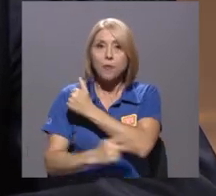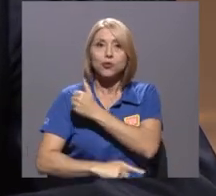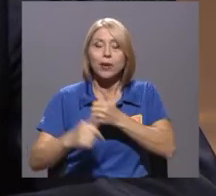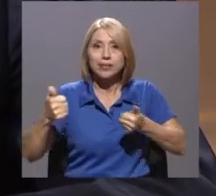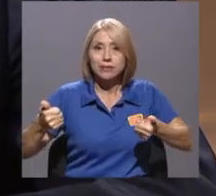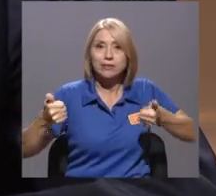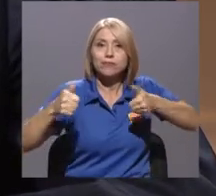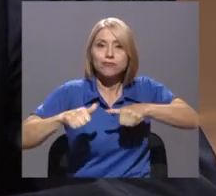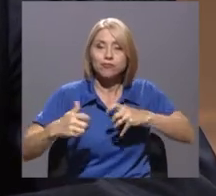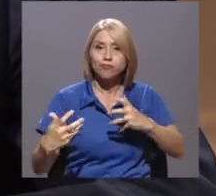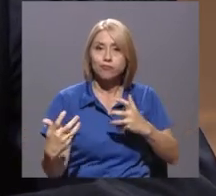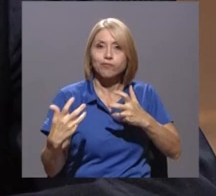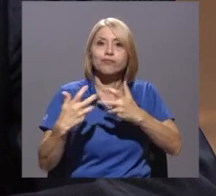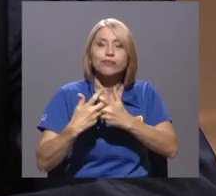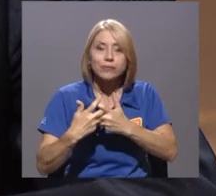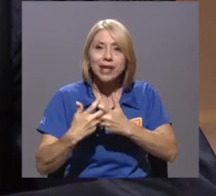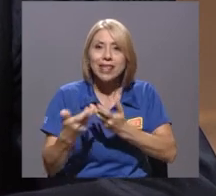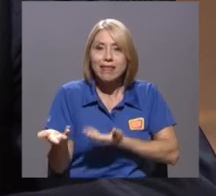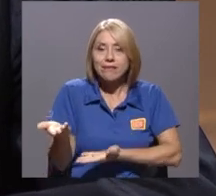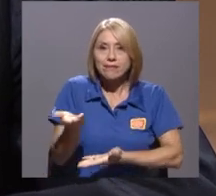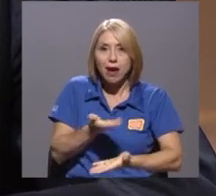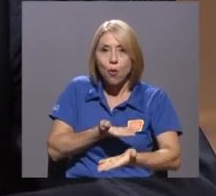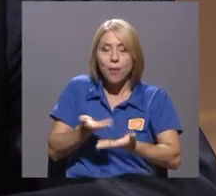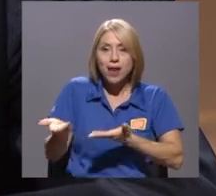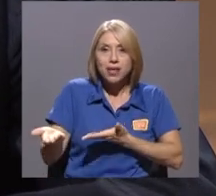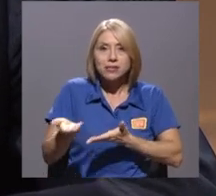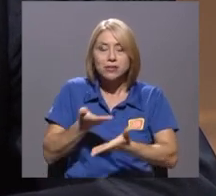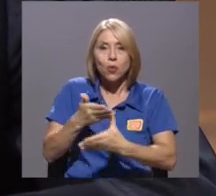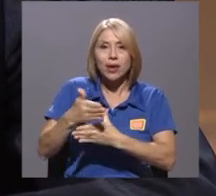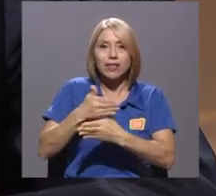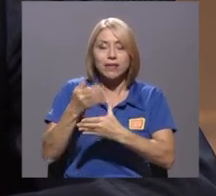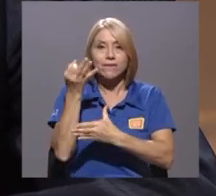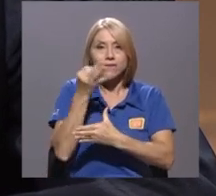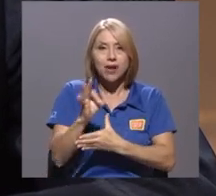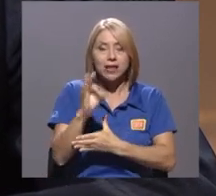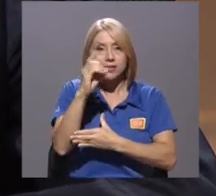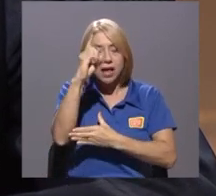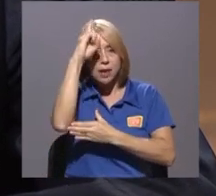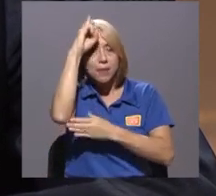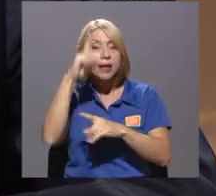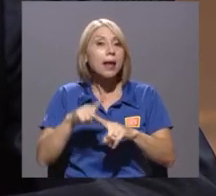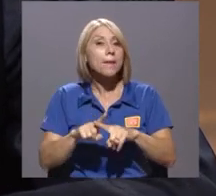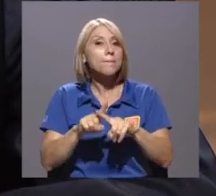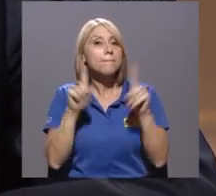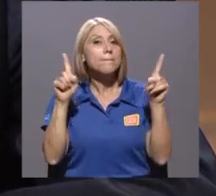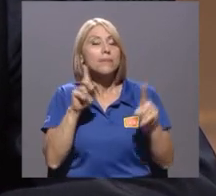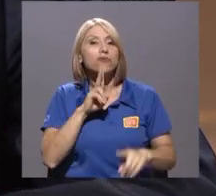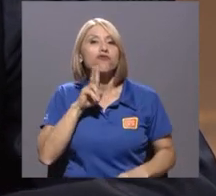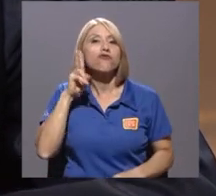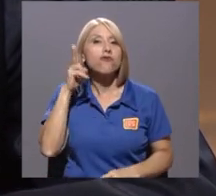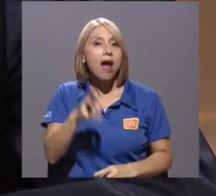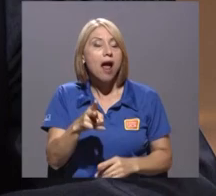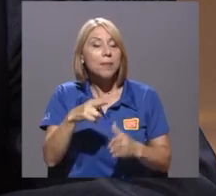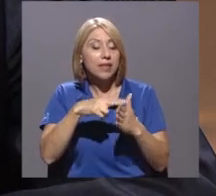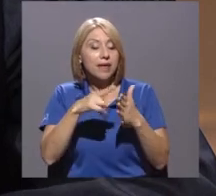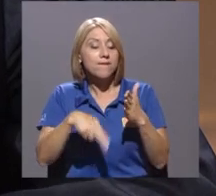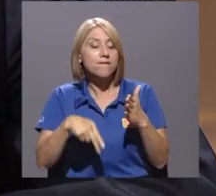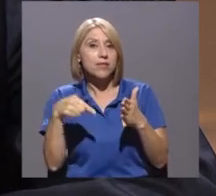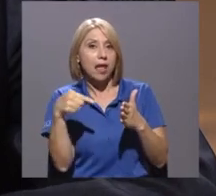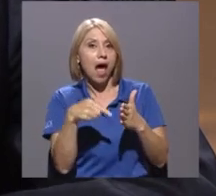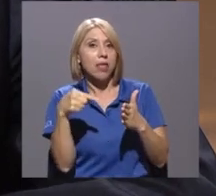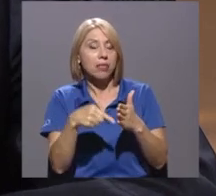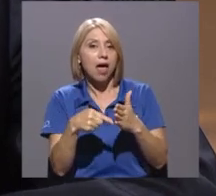y de esta cooperación entre francia y alemania pero realmente contratar el fundador